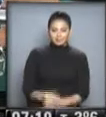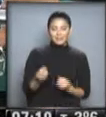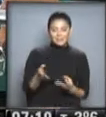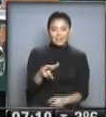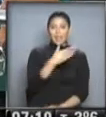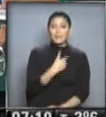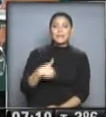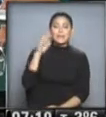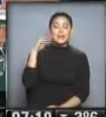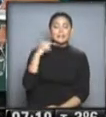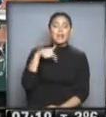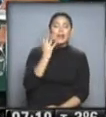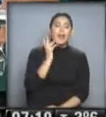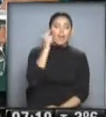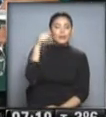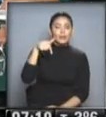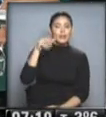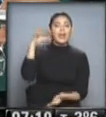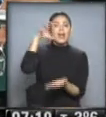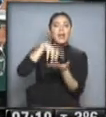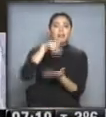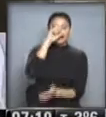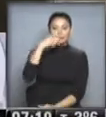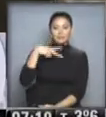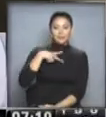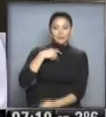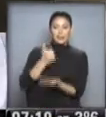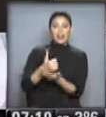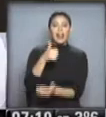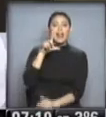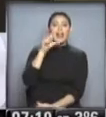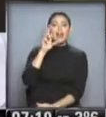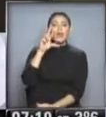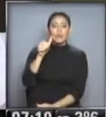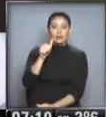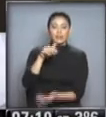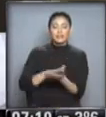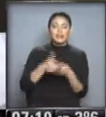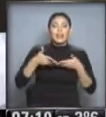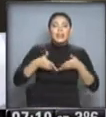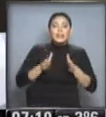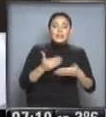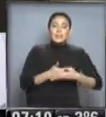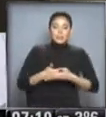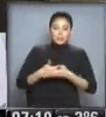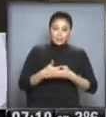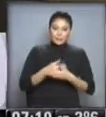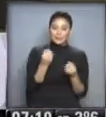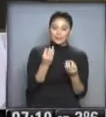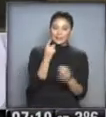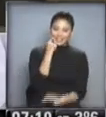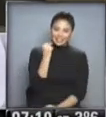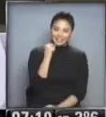Muy bien, la presidenta es abuela. Nos vamos en vivo al sanatorio Otamendi con Laura Maiocchi y más detalles acerca del nacimiento de Néstor Iván. Buen